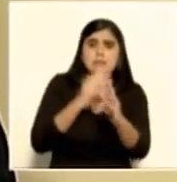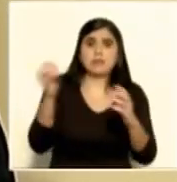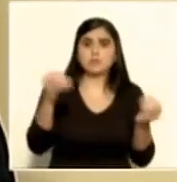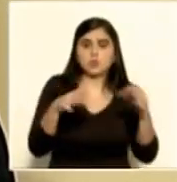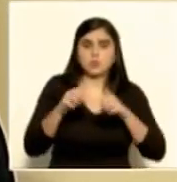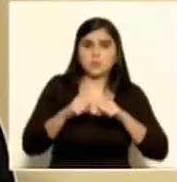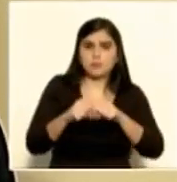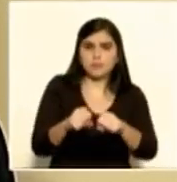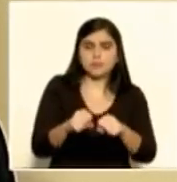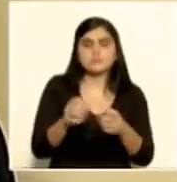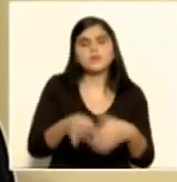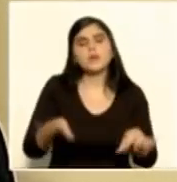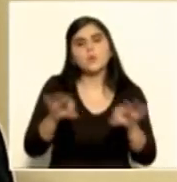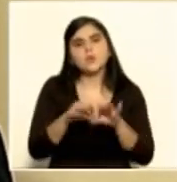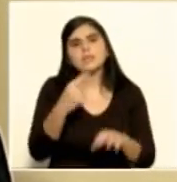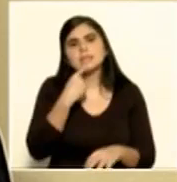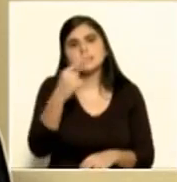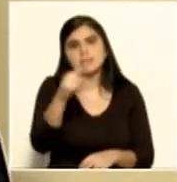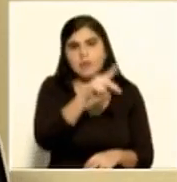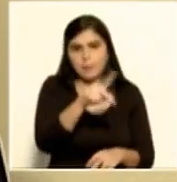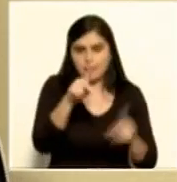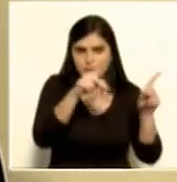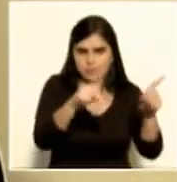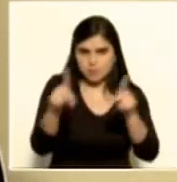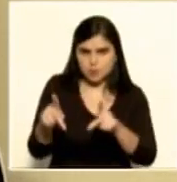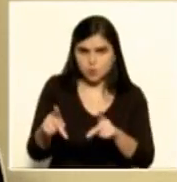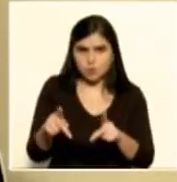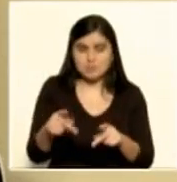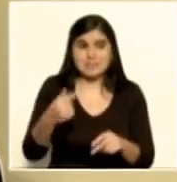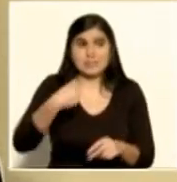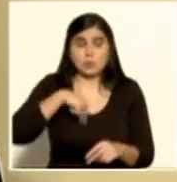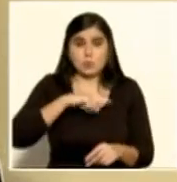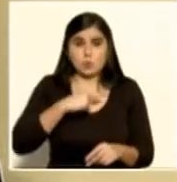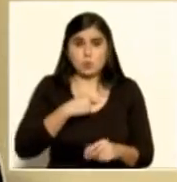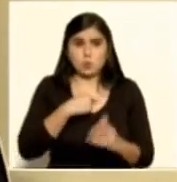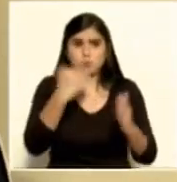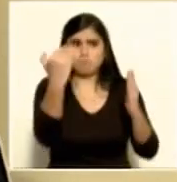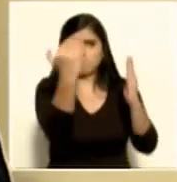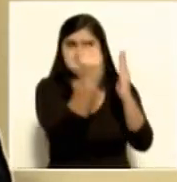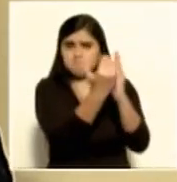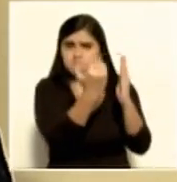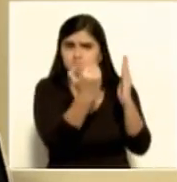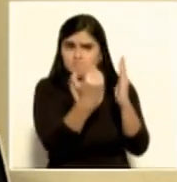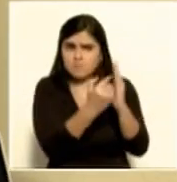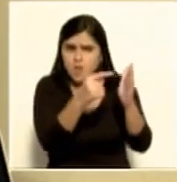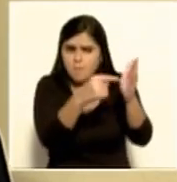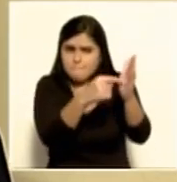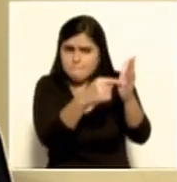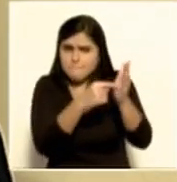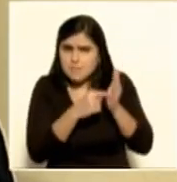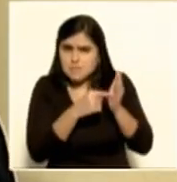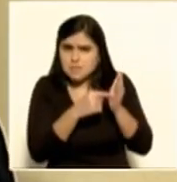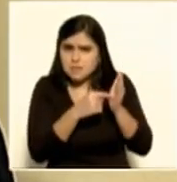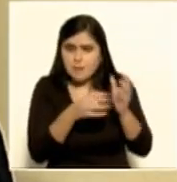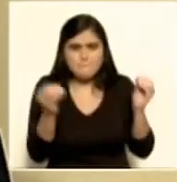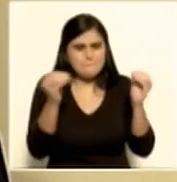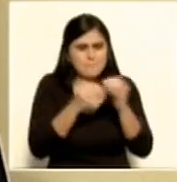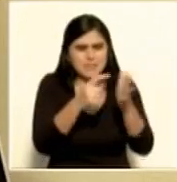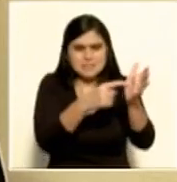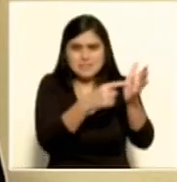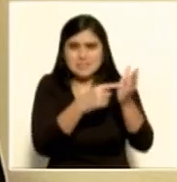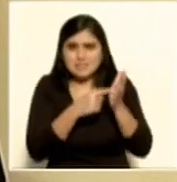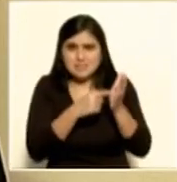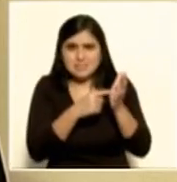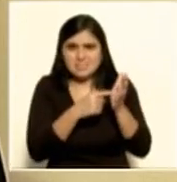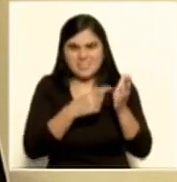importante indicarlo a la gente. Por más que hagamos una medida sumamente estricta, la más estricta que ustedes se imaginen, la